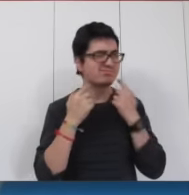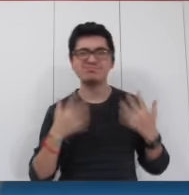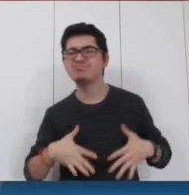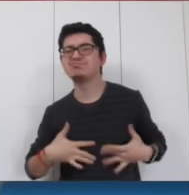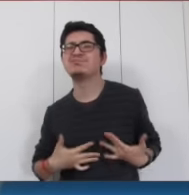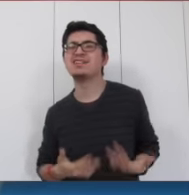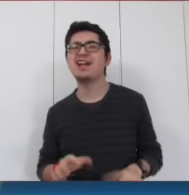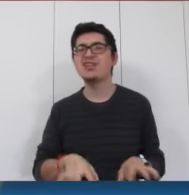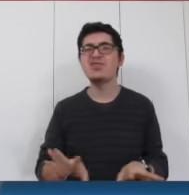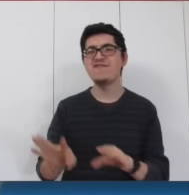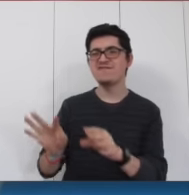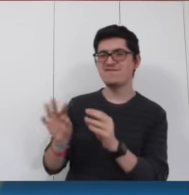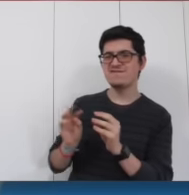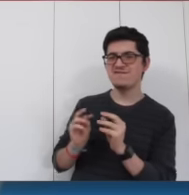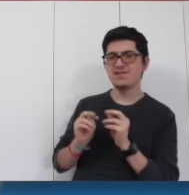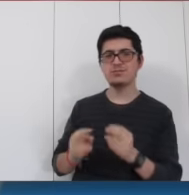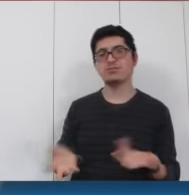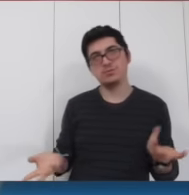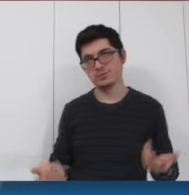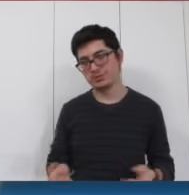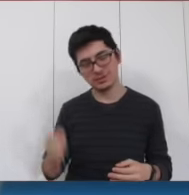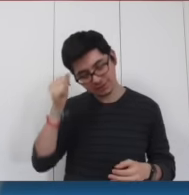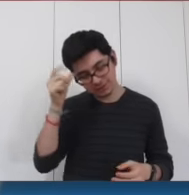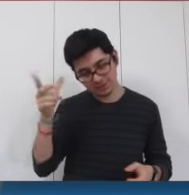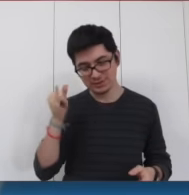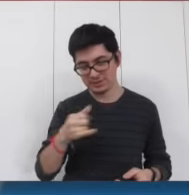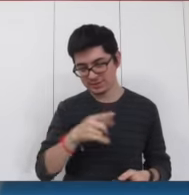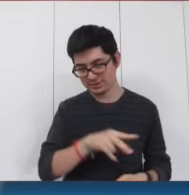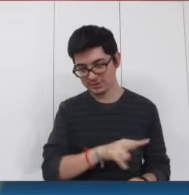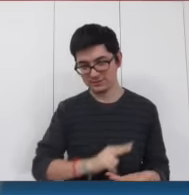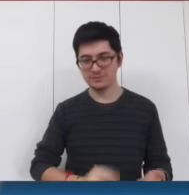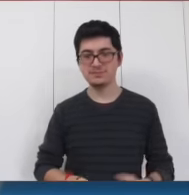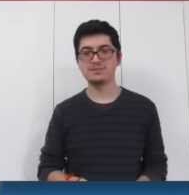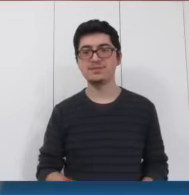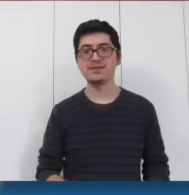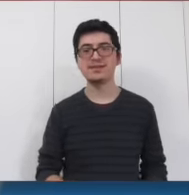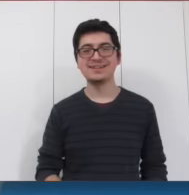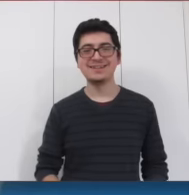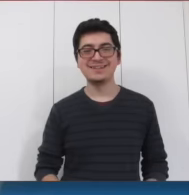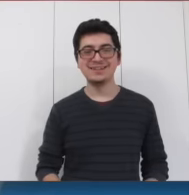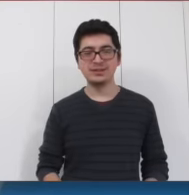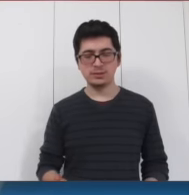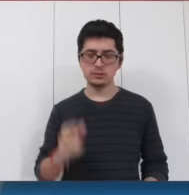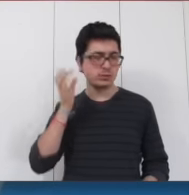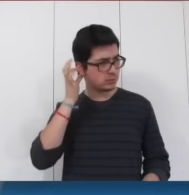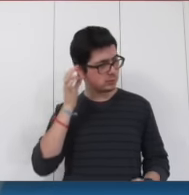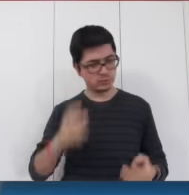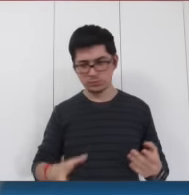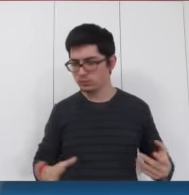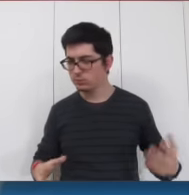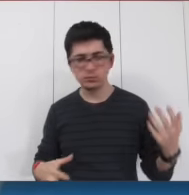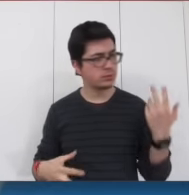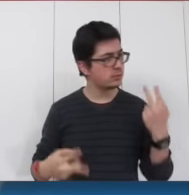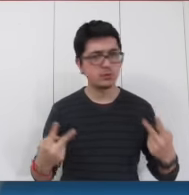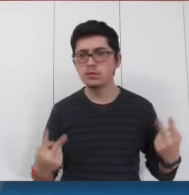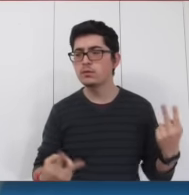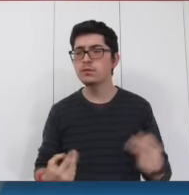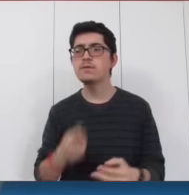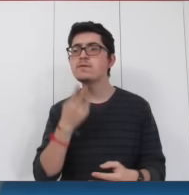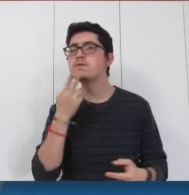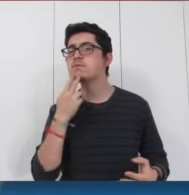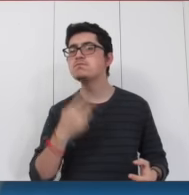cuestionamiento y siente que algo le falta. Y bueno, por supuesto es entendible si leíste Yo antes de ti. Entonces ella constantemente está viviendo